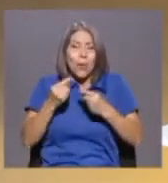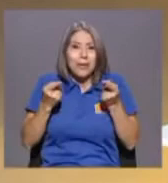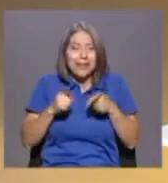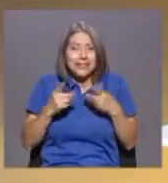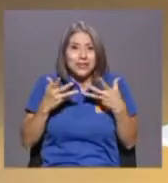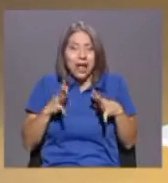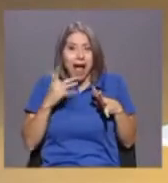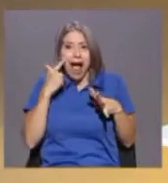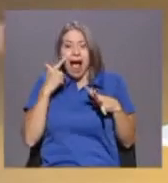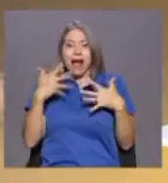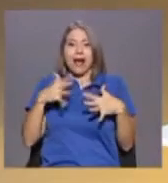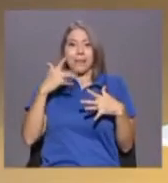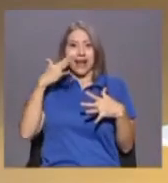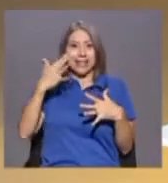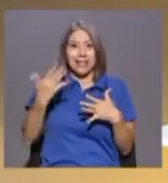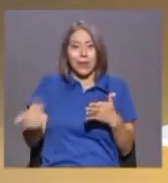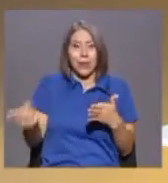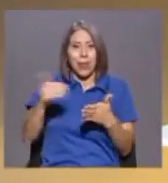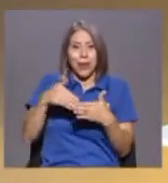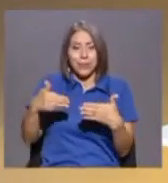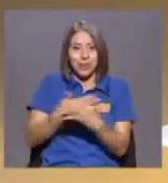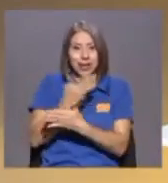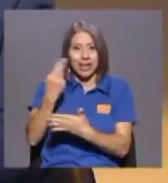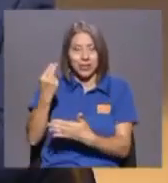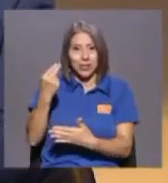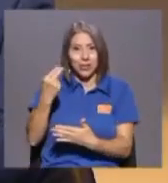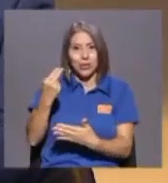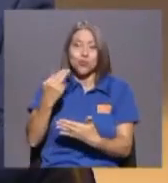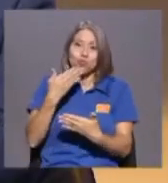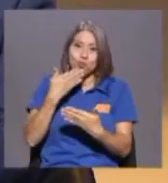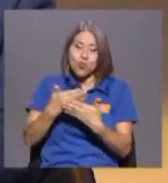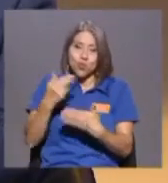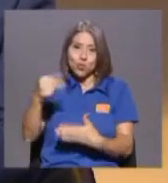finalmente había buenas noticias. Cierro la paréntesis. Sí.